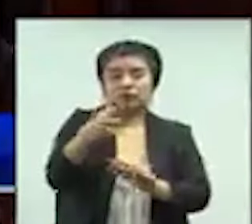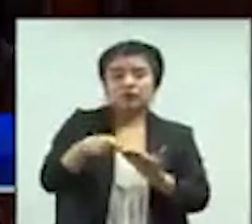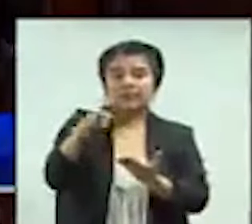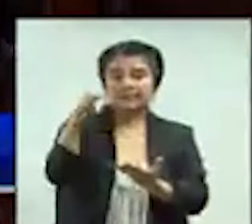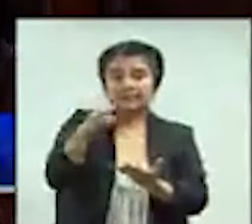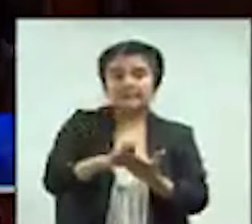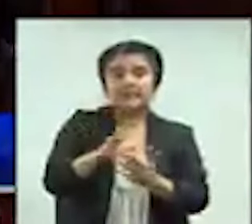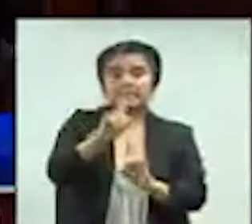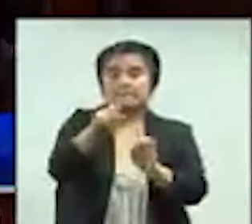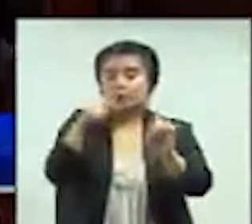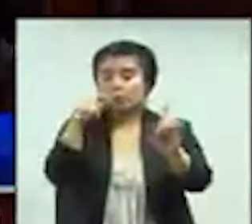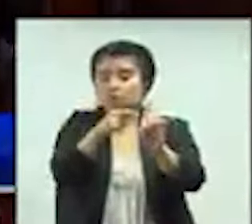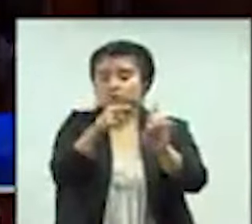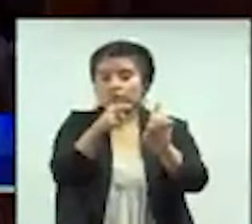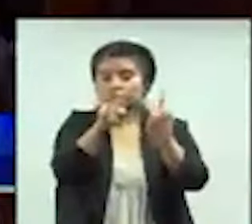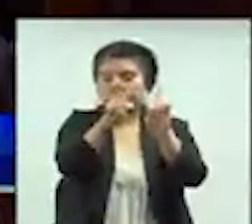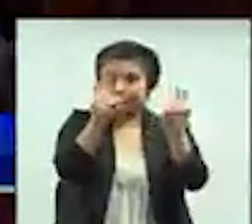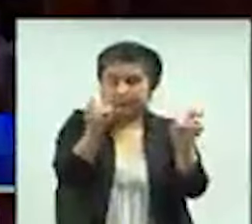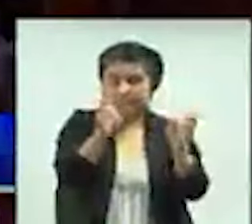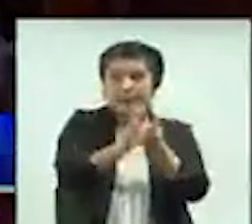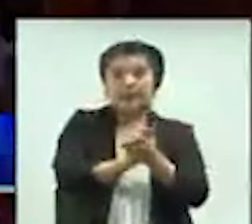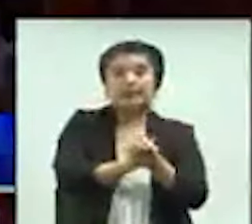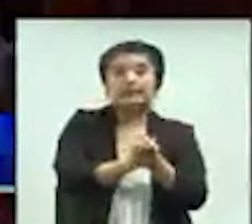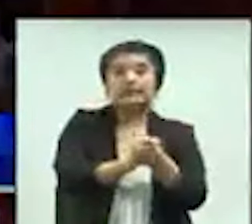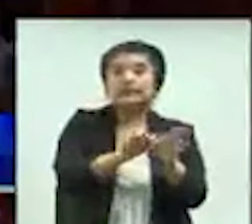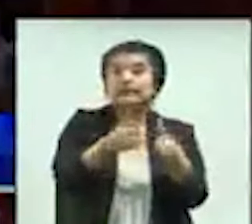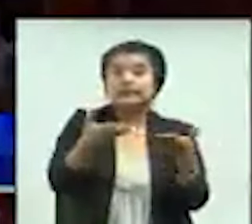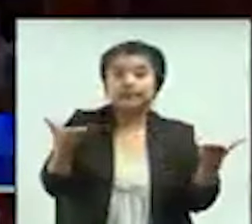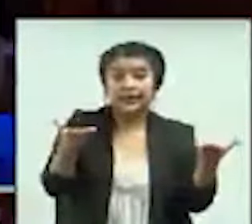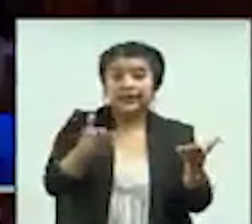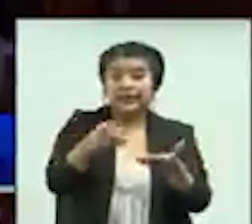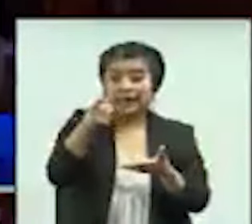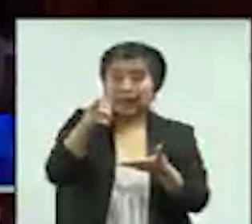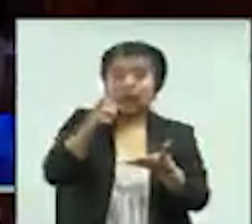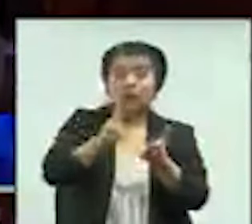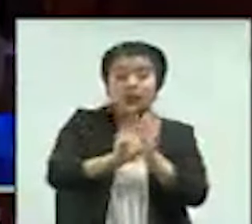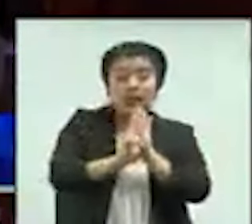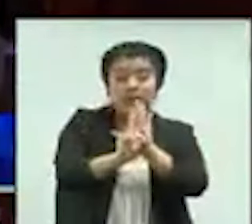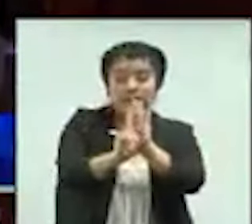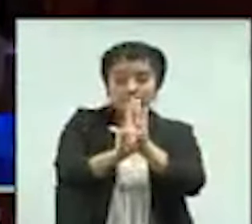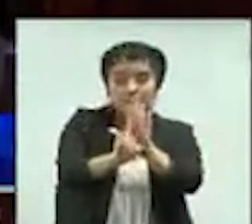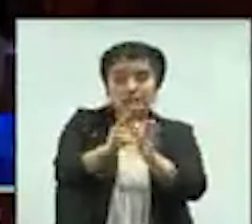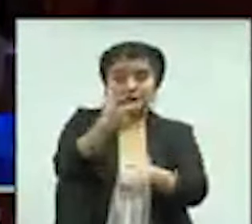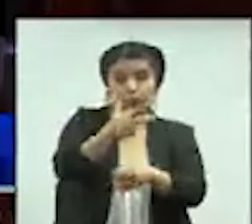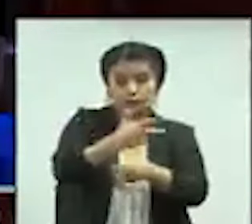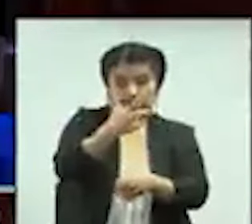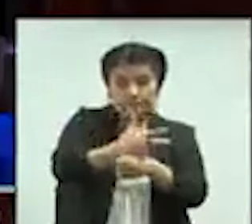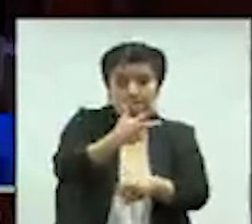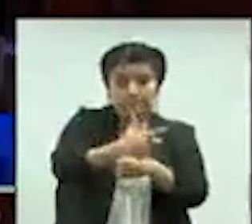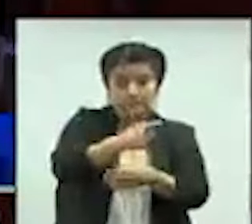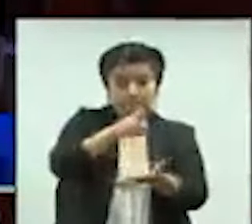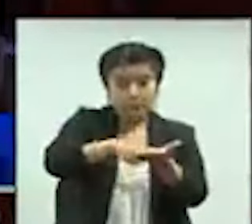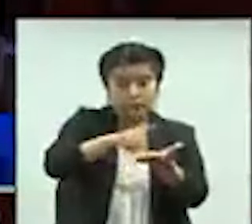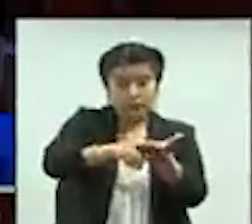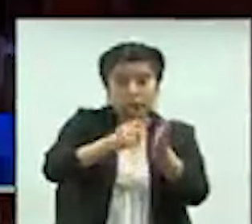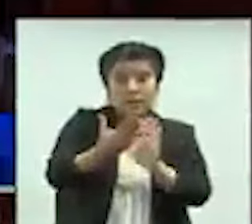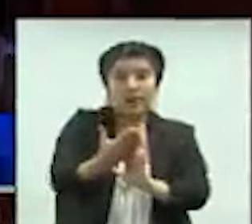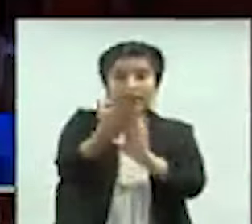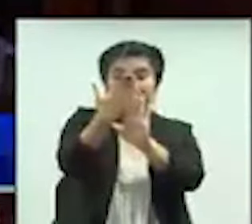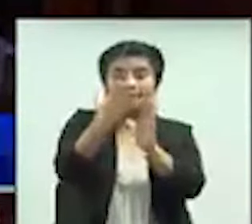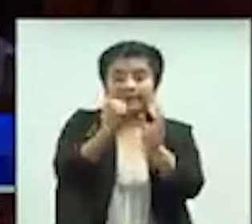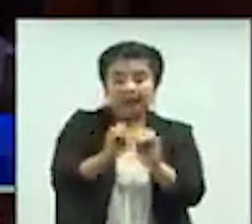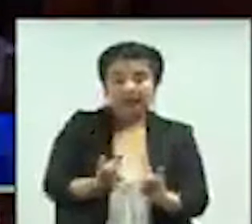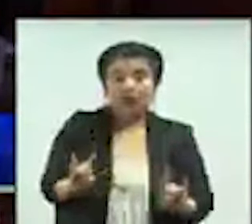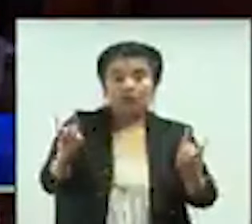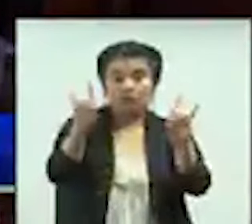punto específico. Y es una votación que el representante de Guatemala ante Naciones